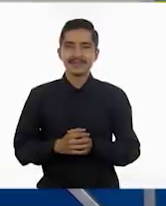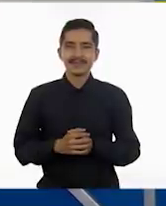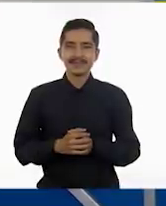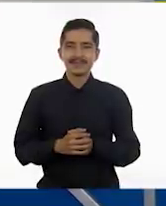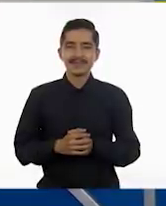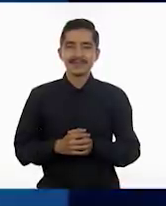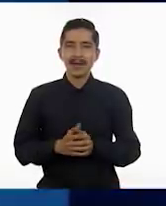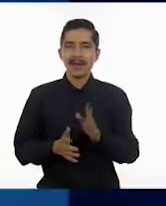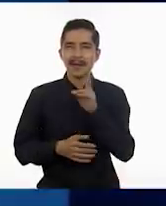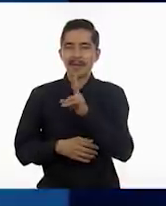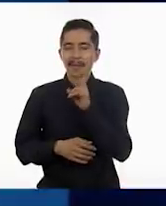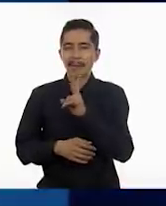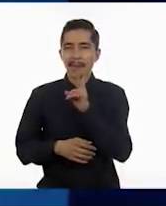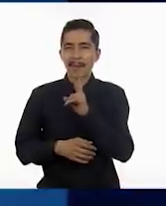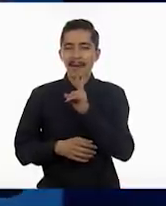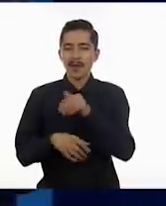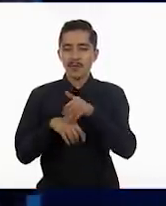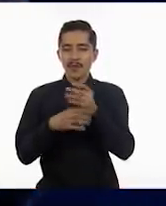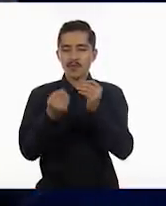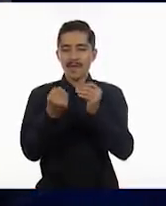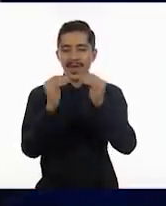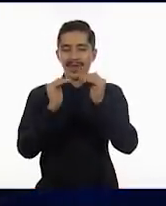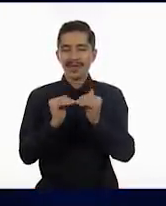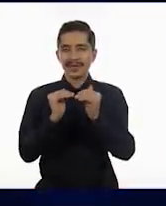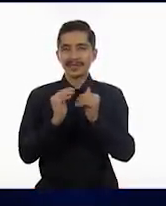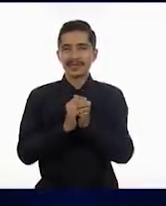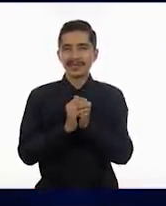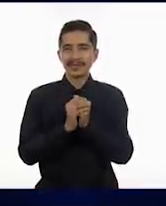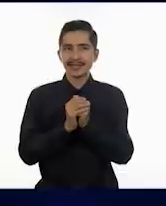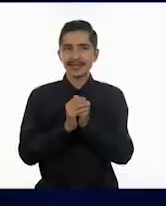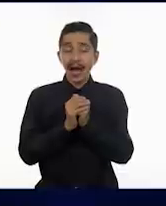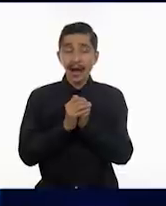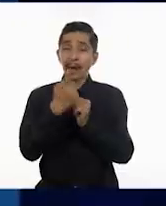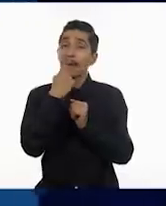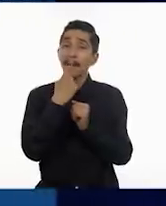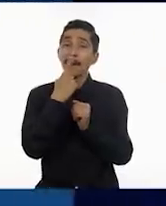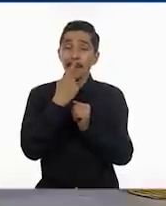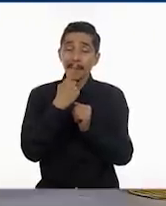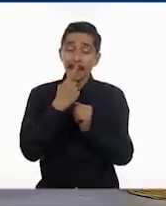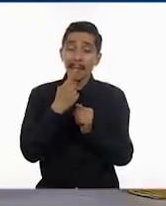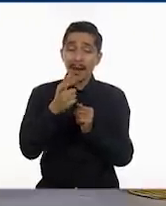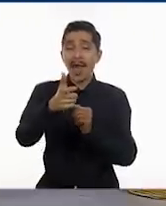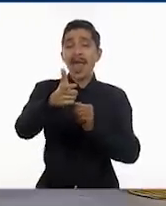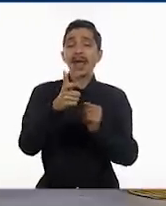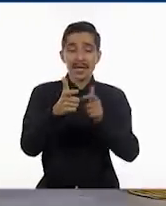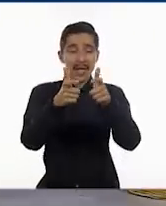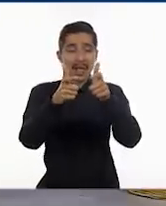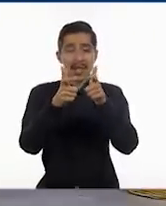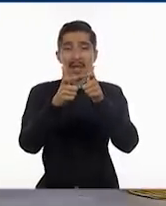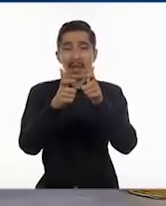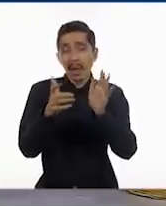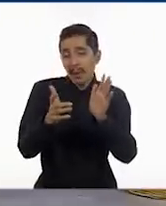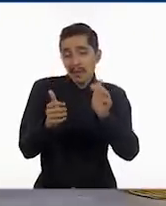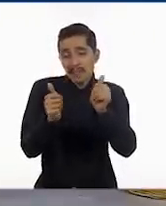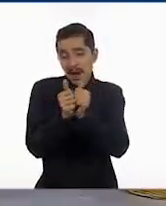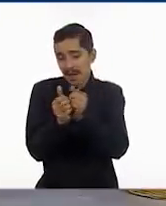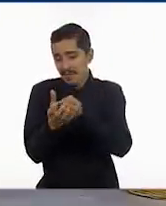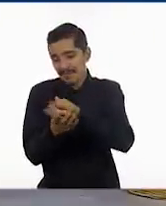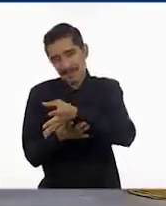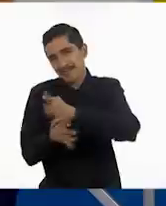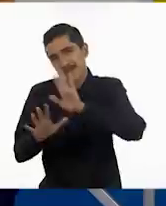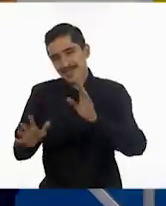¿Qué será? ¿Qué A será? ver, con el noveno, es cromosoma X, X. entonces es niña.